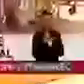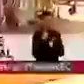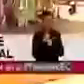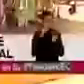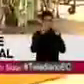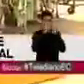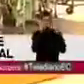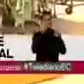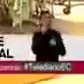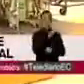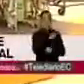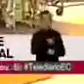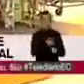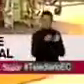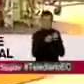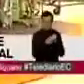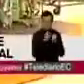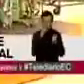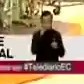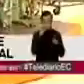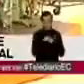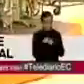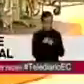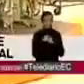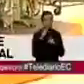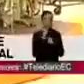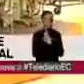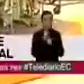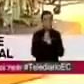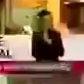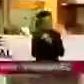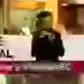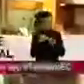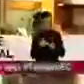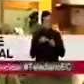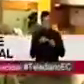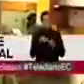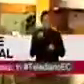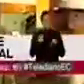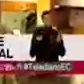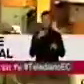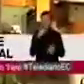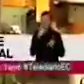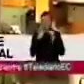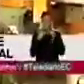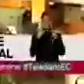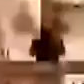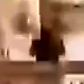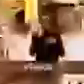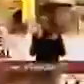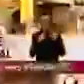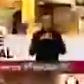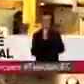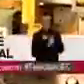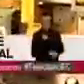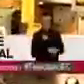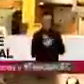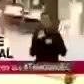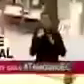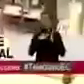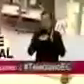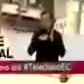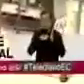privado, a los acuerdos para la preservación de fuentes de trabajo y a la sanción al incumplimiento del mismo, al contrato especial emergente y a